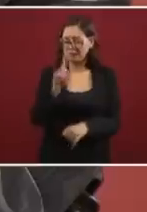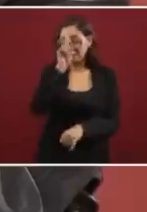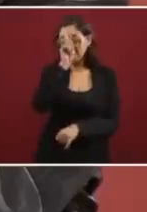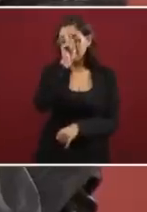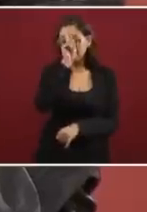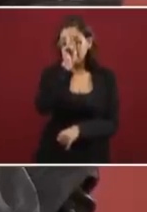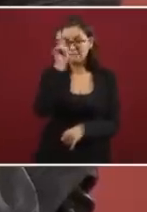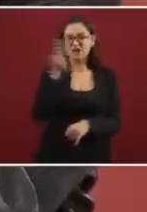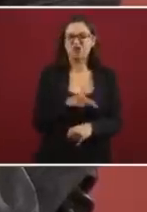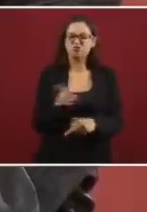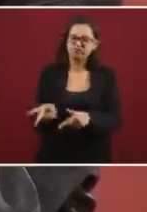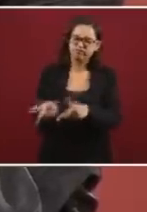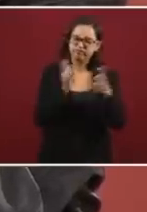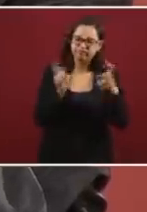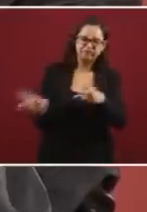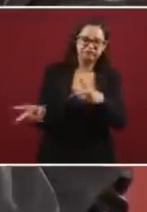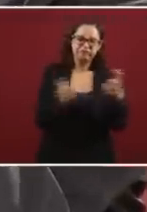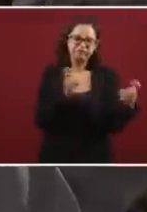con